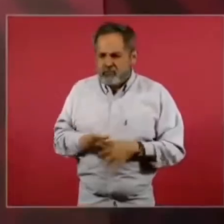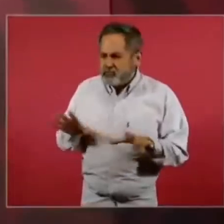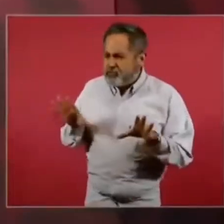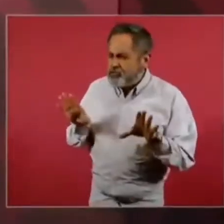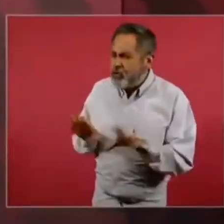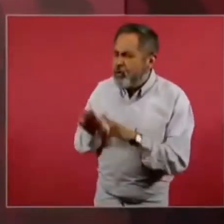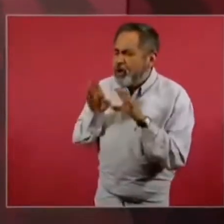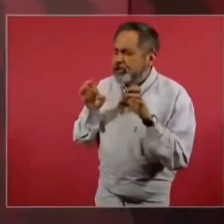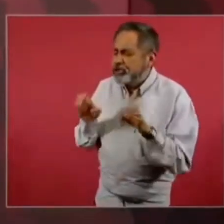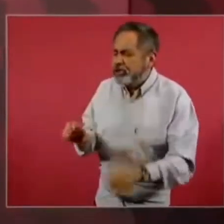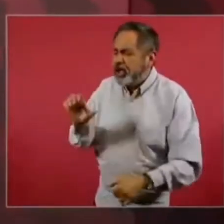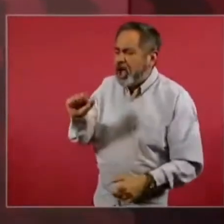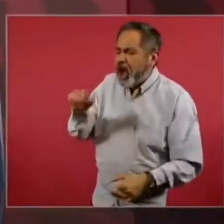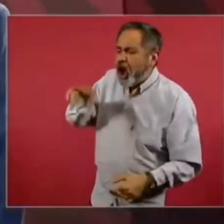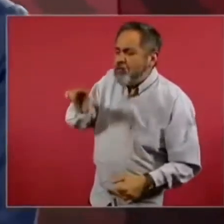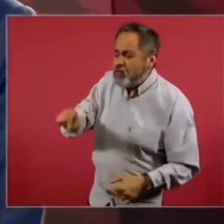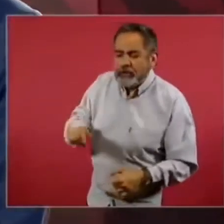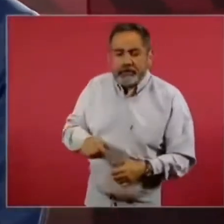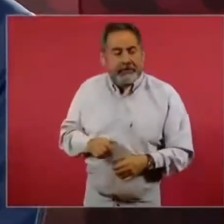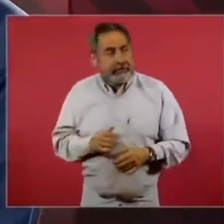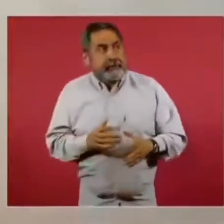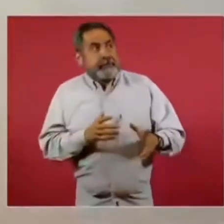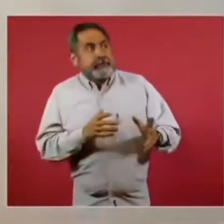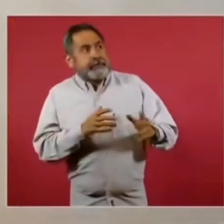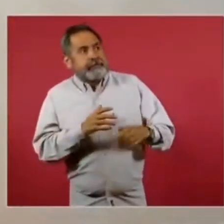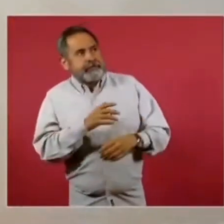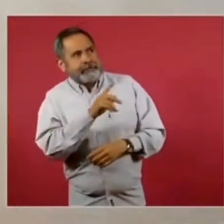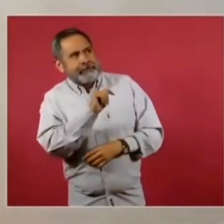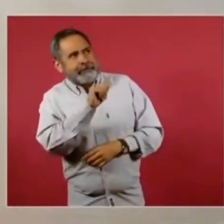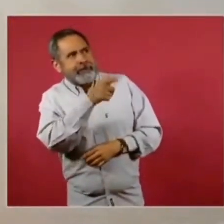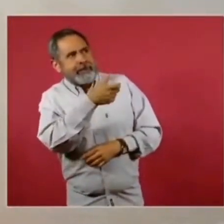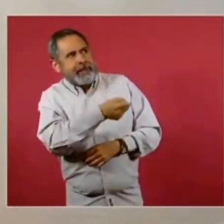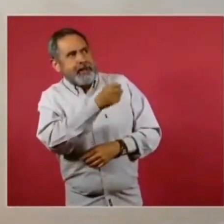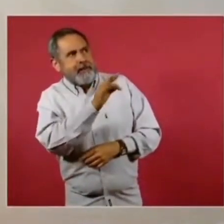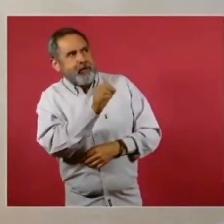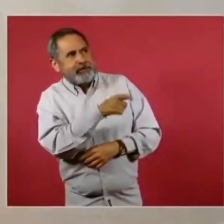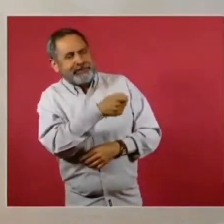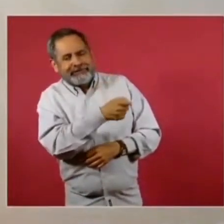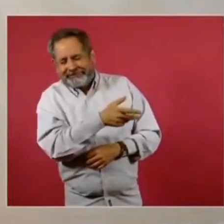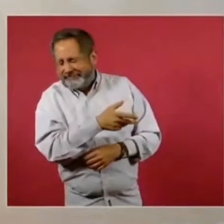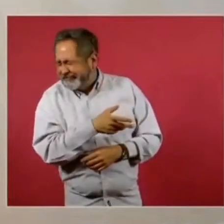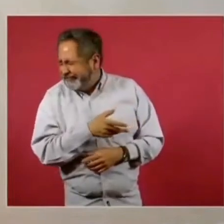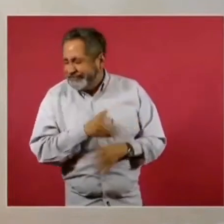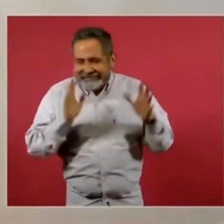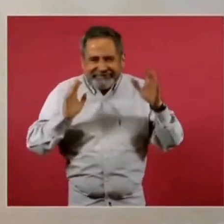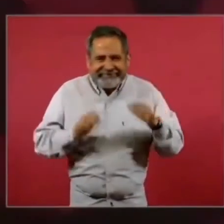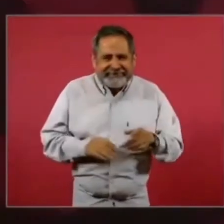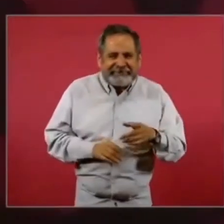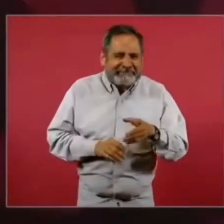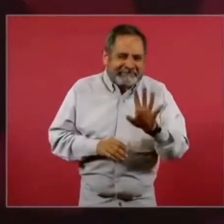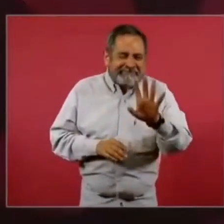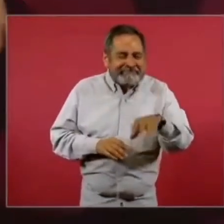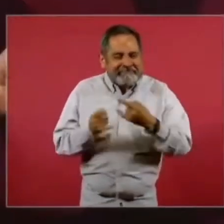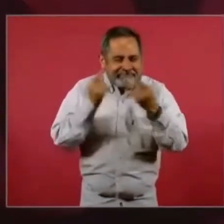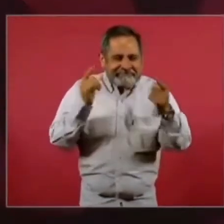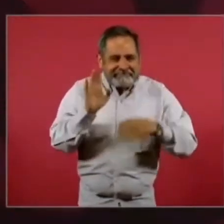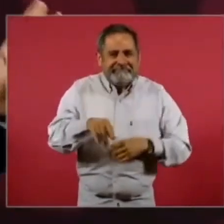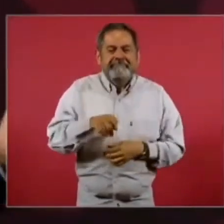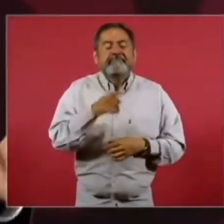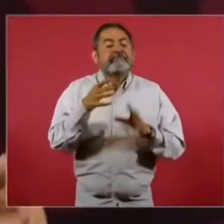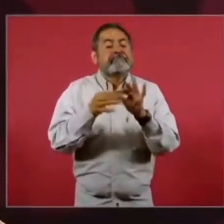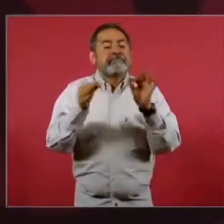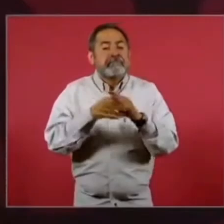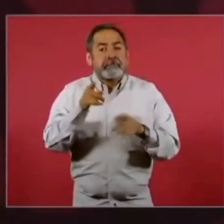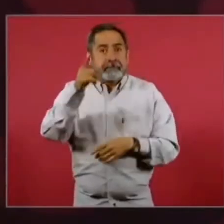Andrés Manuel qué tal Y ya pero termina